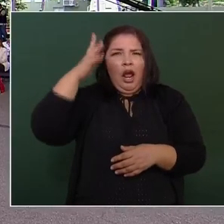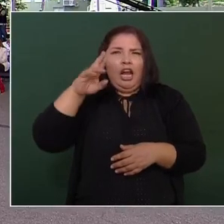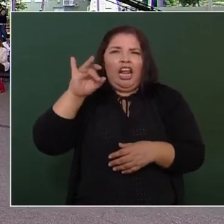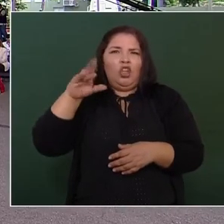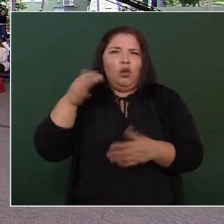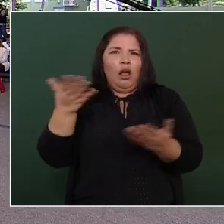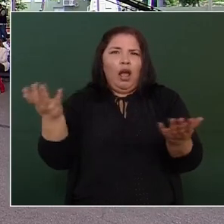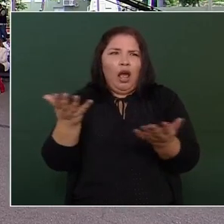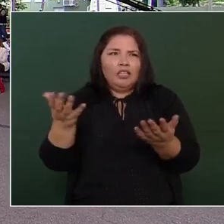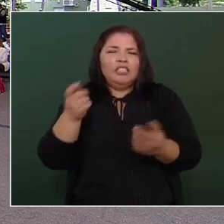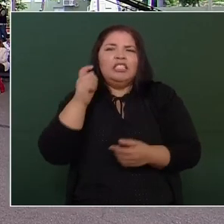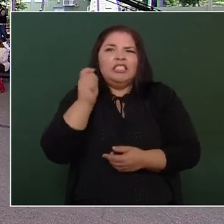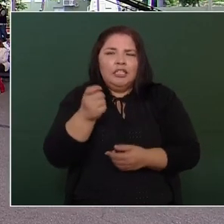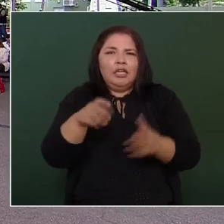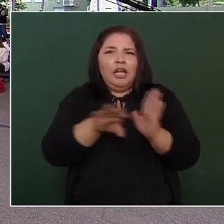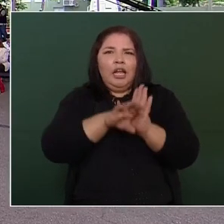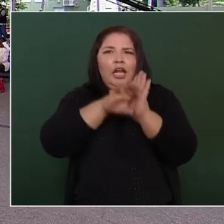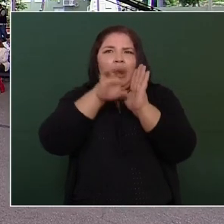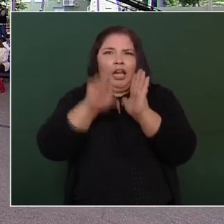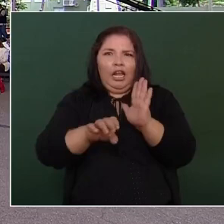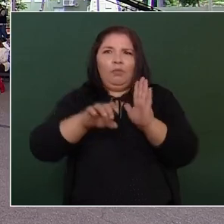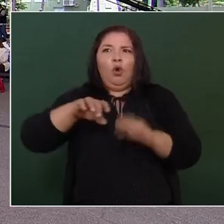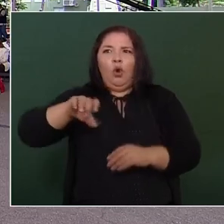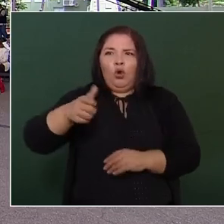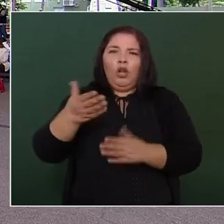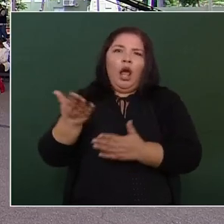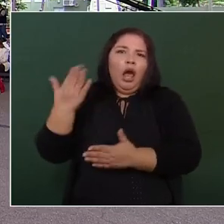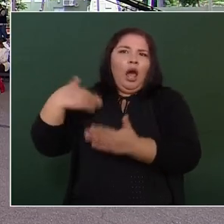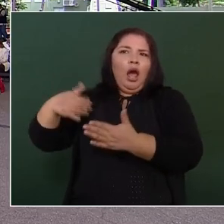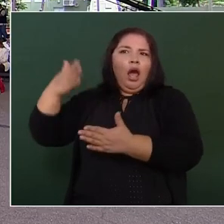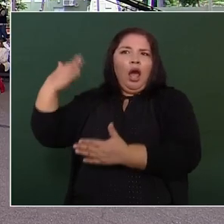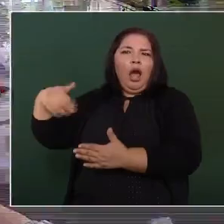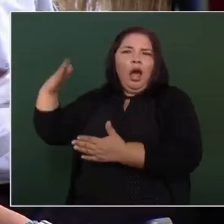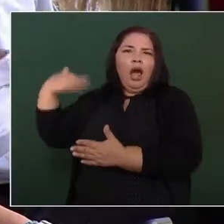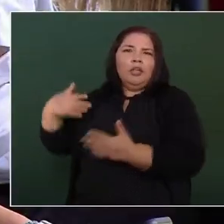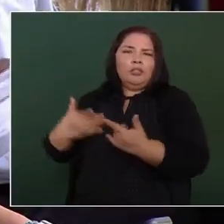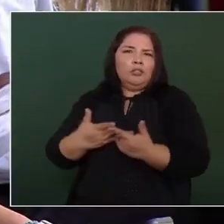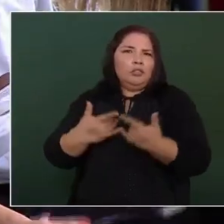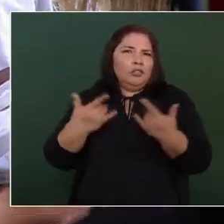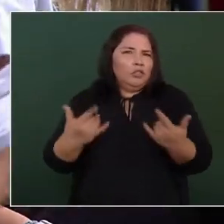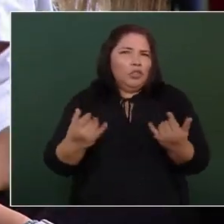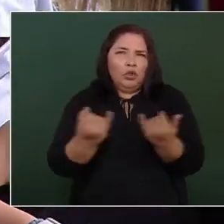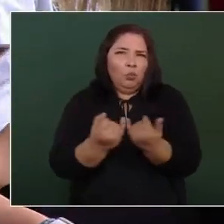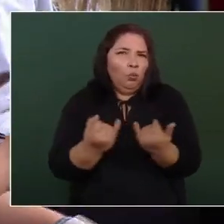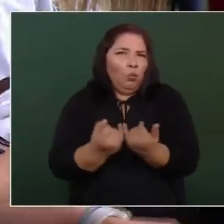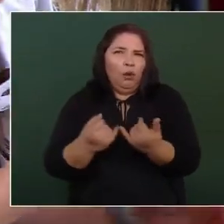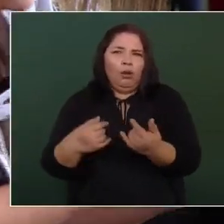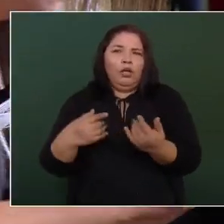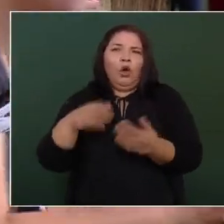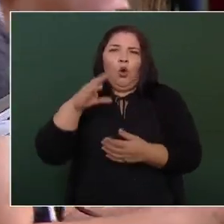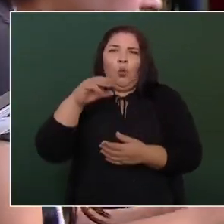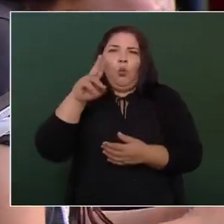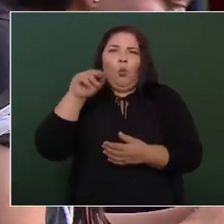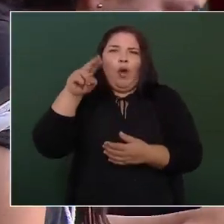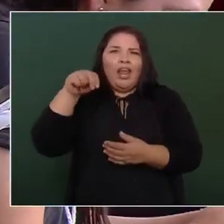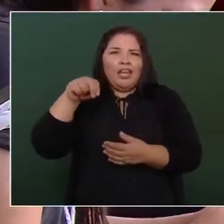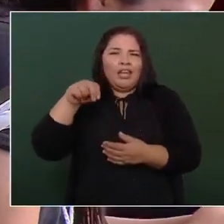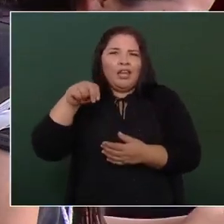que no? Ese es un ejemplo que hicieron otros anteriores, como lo es Elogio y como lo es Cuen, Melecio